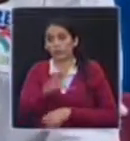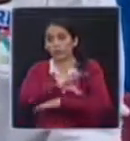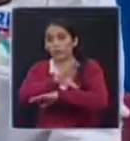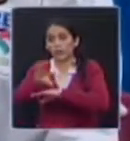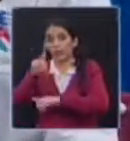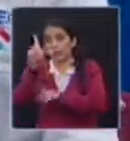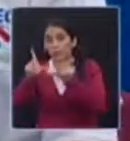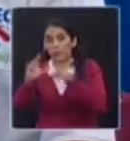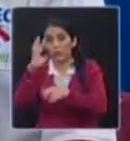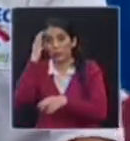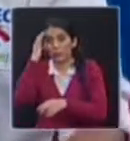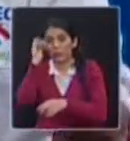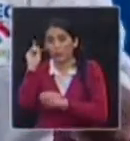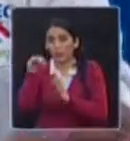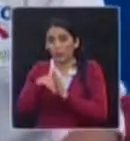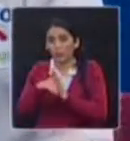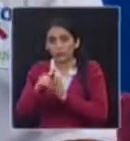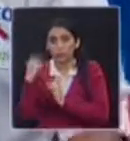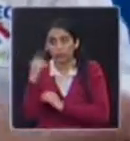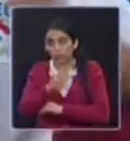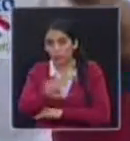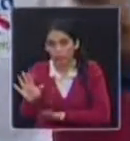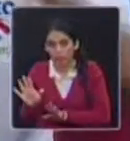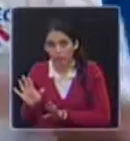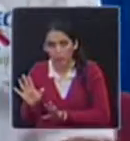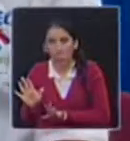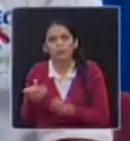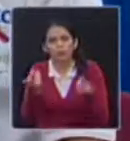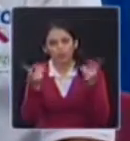ama de casa quiere comprar una licuadora que antes le costaba